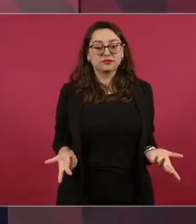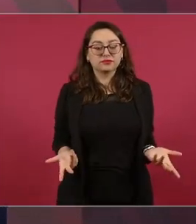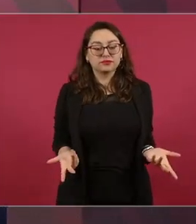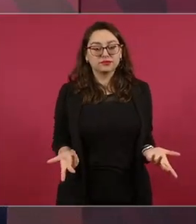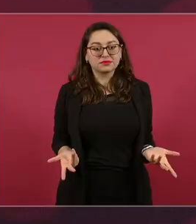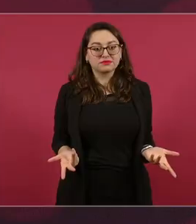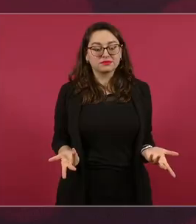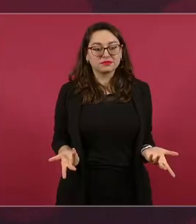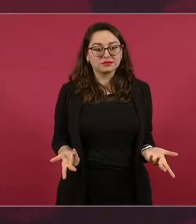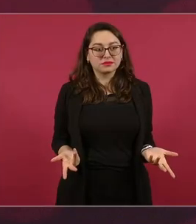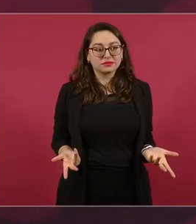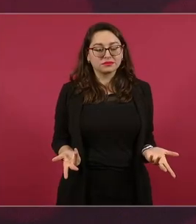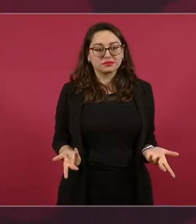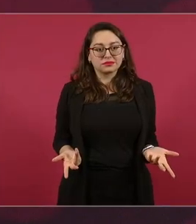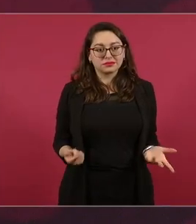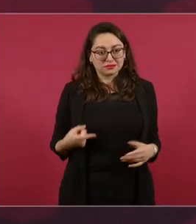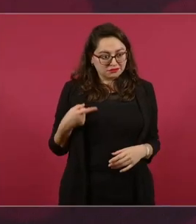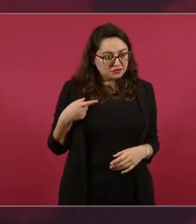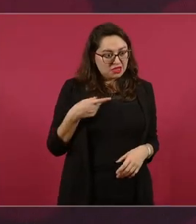terminando el debate,